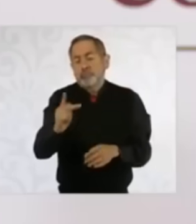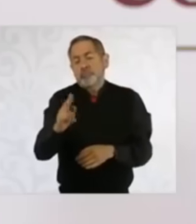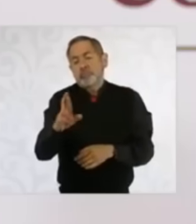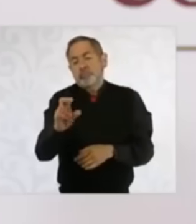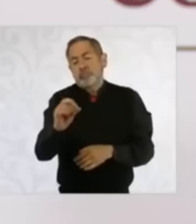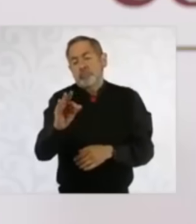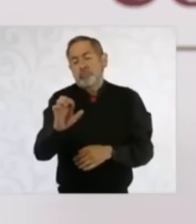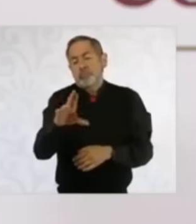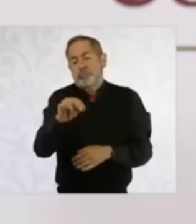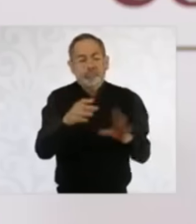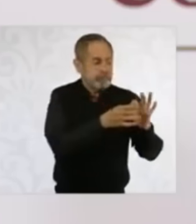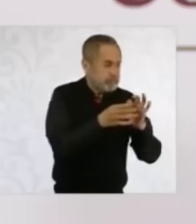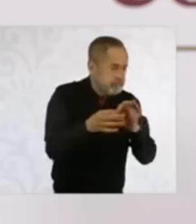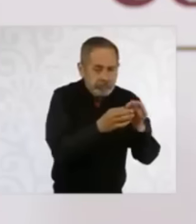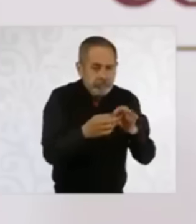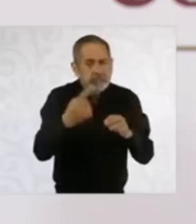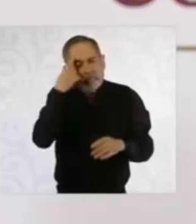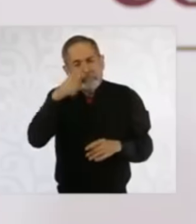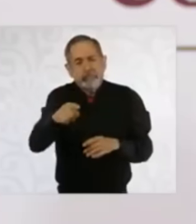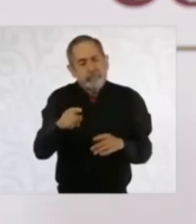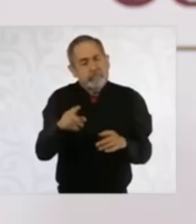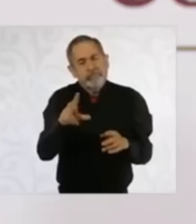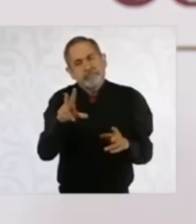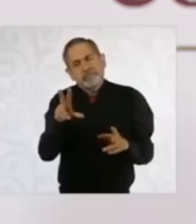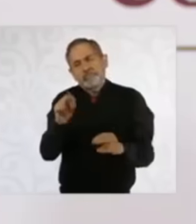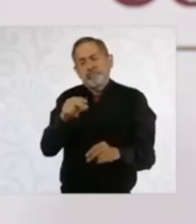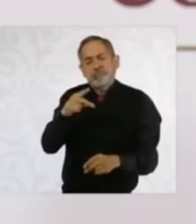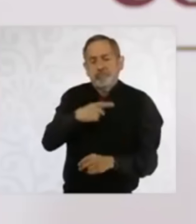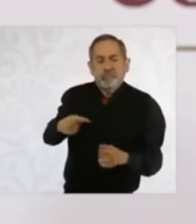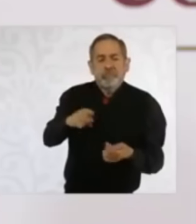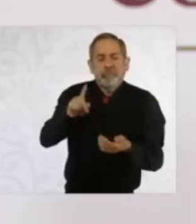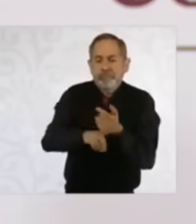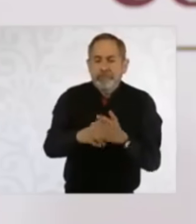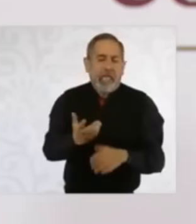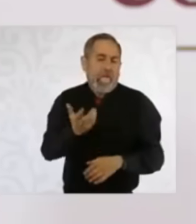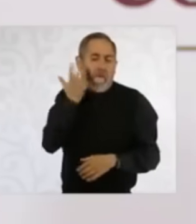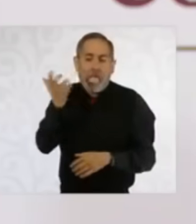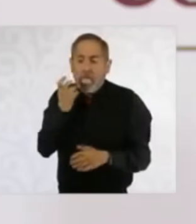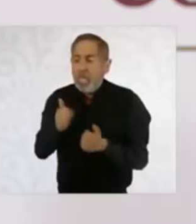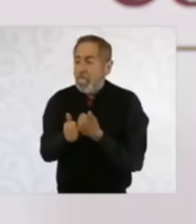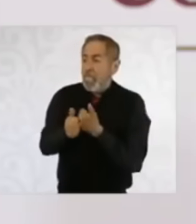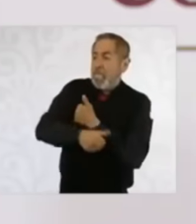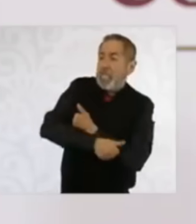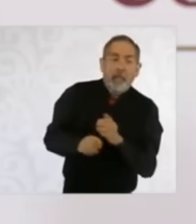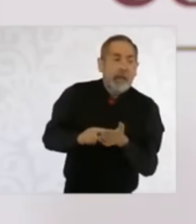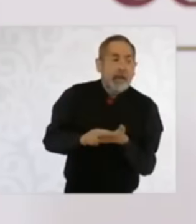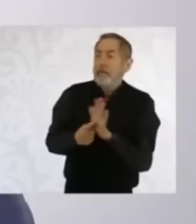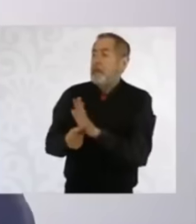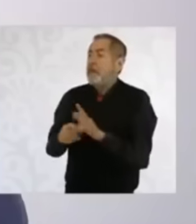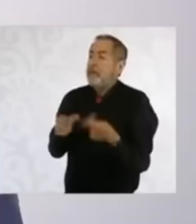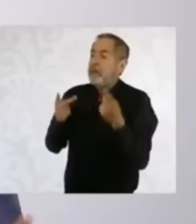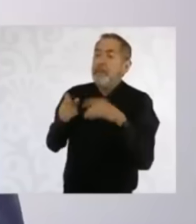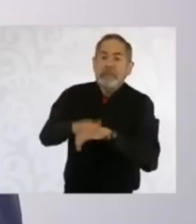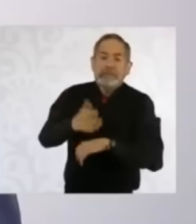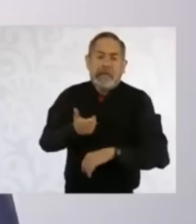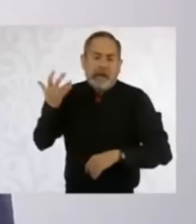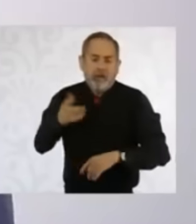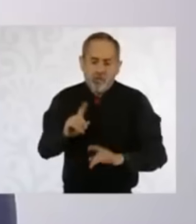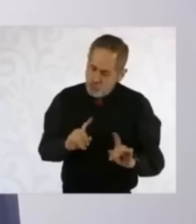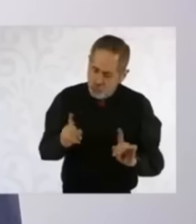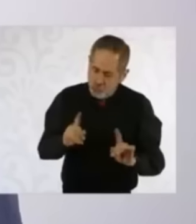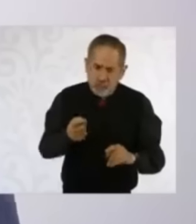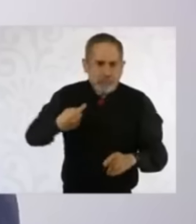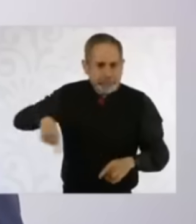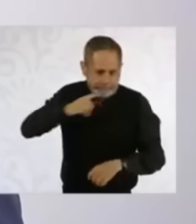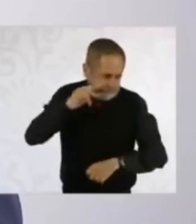de nuestra presidenta Claudia sabum quien en campaña habló de programas nuevos y los está haciendo realidad otra cosa importante es que algunos